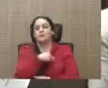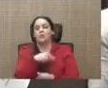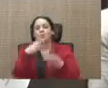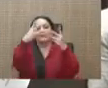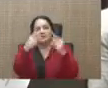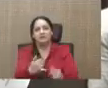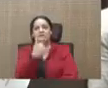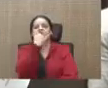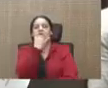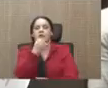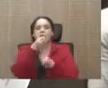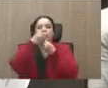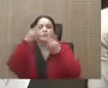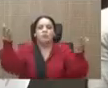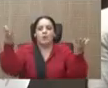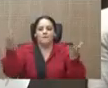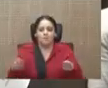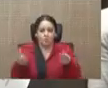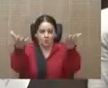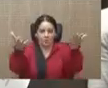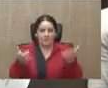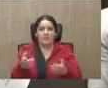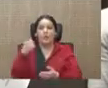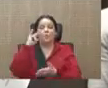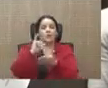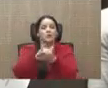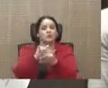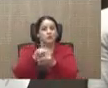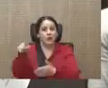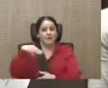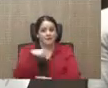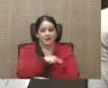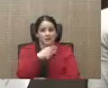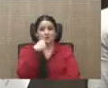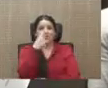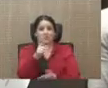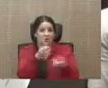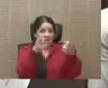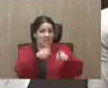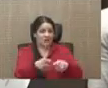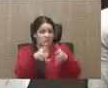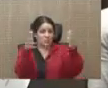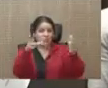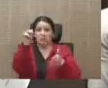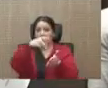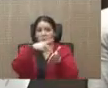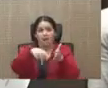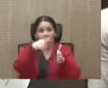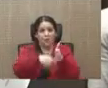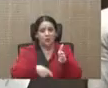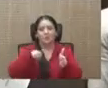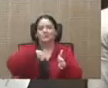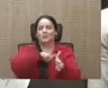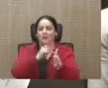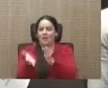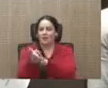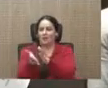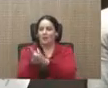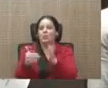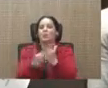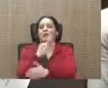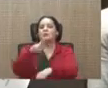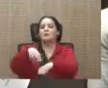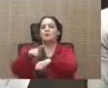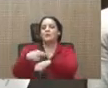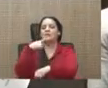públicamente. Por eso mismo, cuando el ministro lanzó el megacaso de evasión que señaló en su momento, nosotros aplaudimos. En Nueva República le hemos dicho al ministro